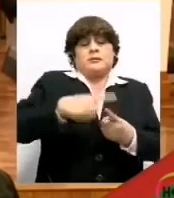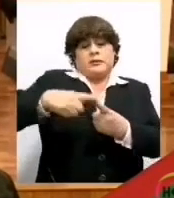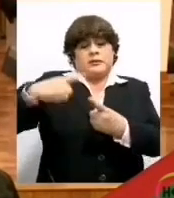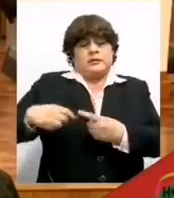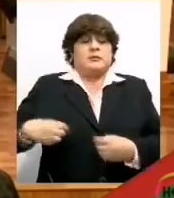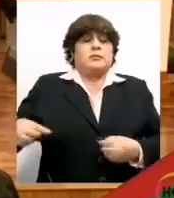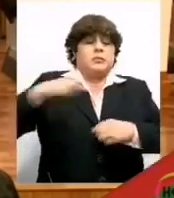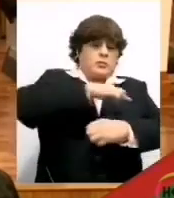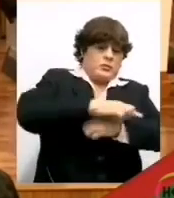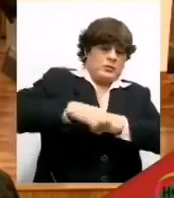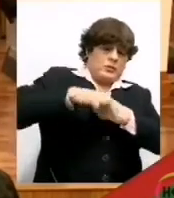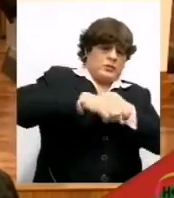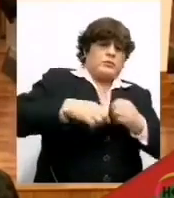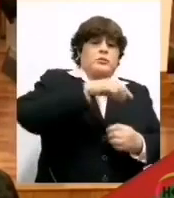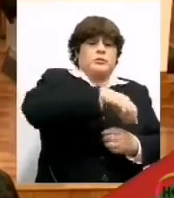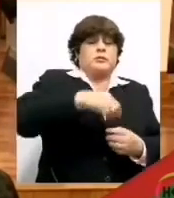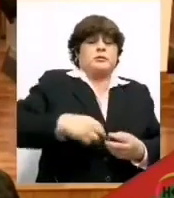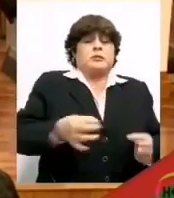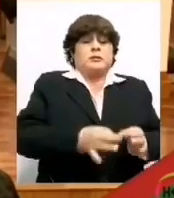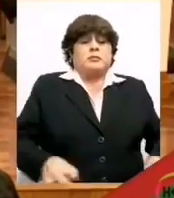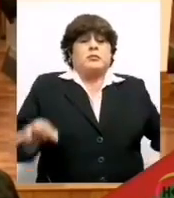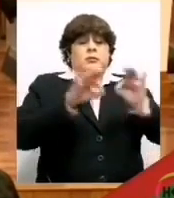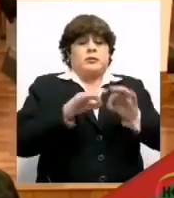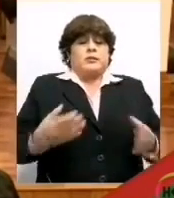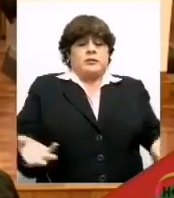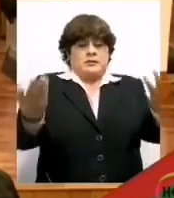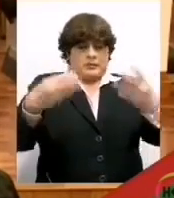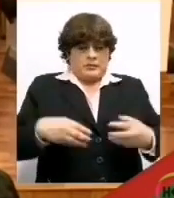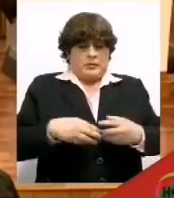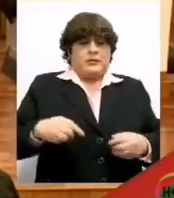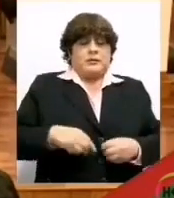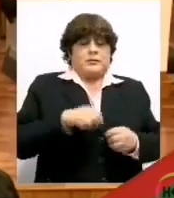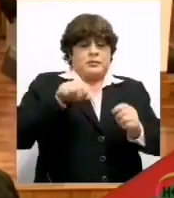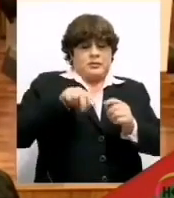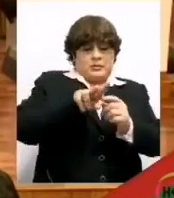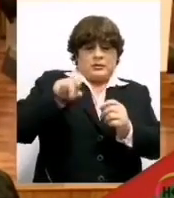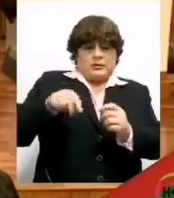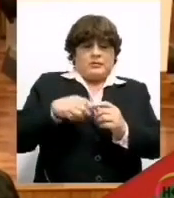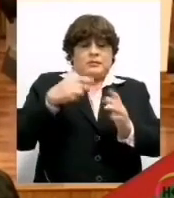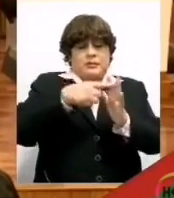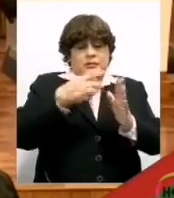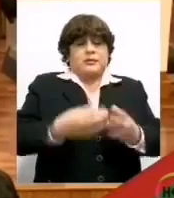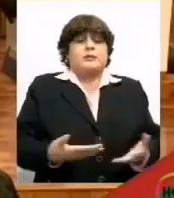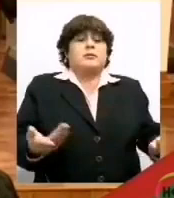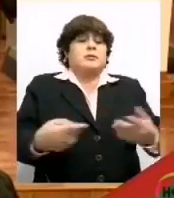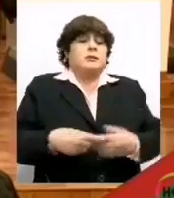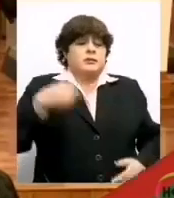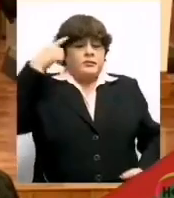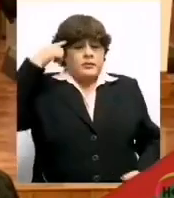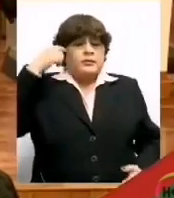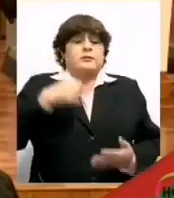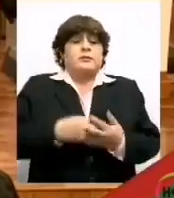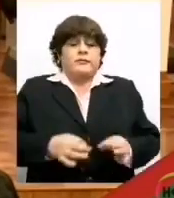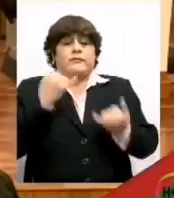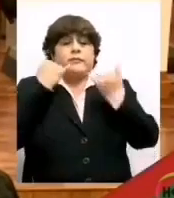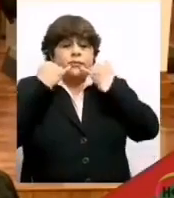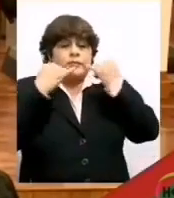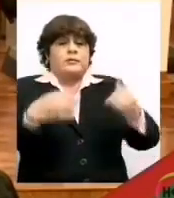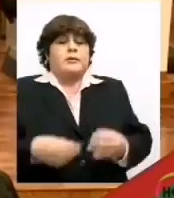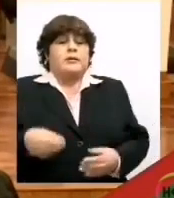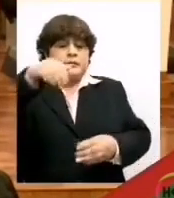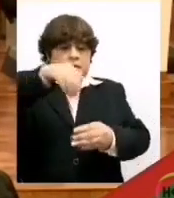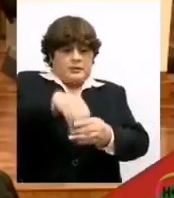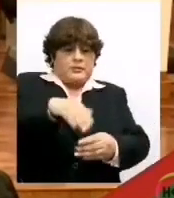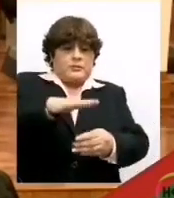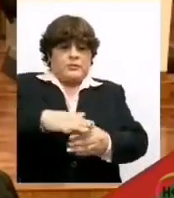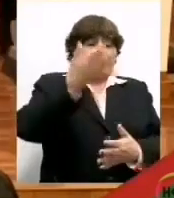organizaciones políticas en esta importante evento y también a los televidentes quienes contarán con mayor información para emitir un